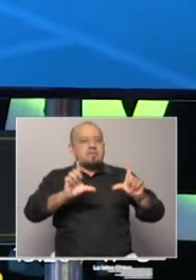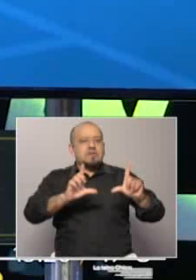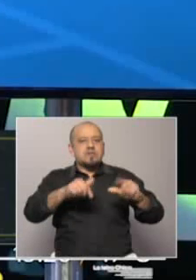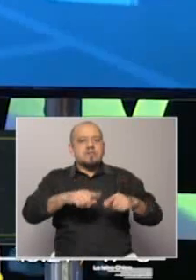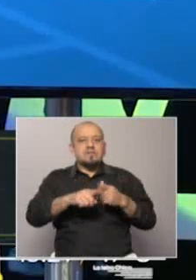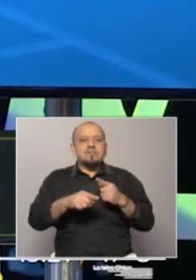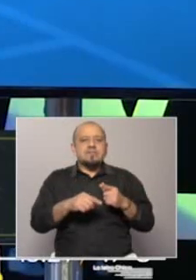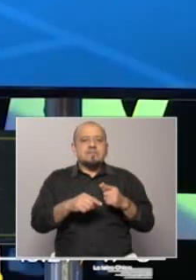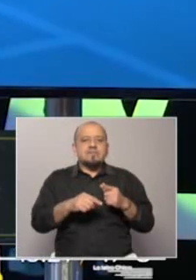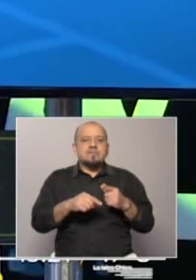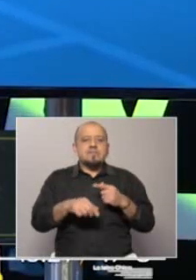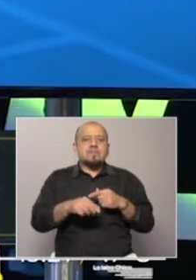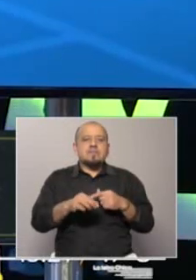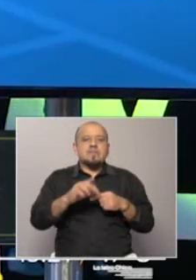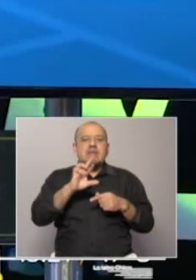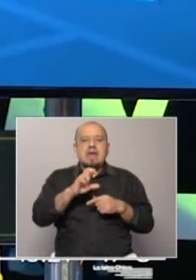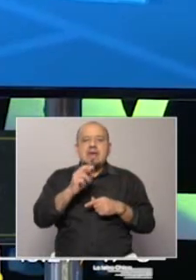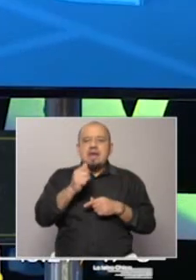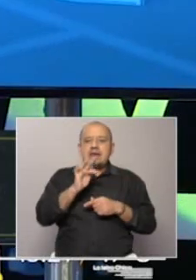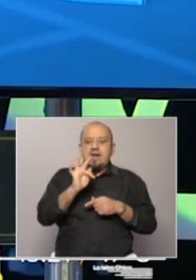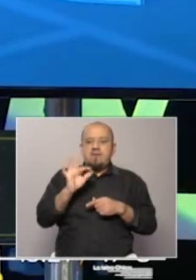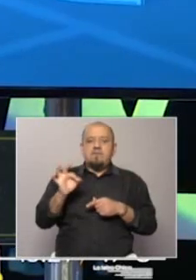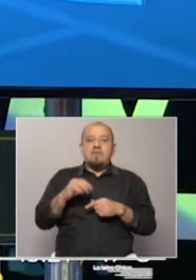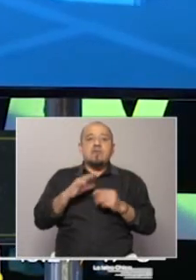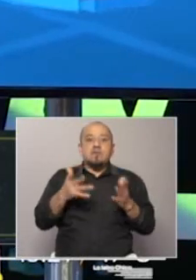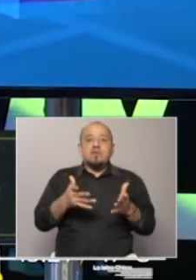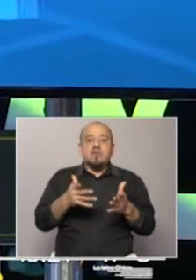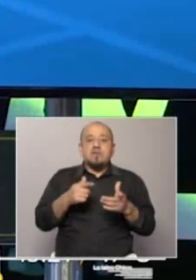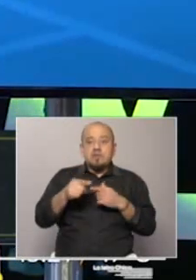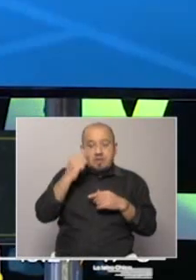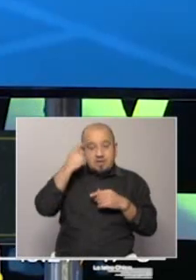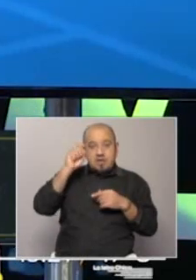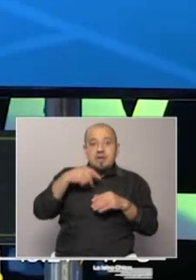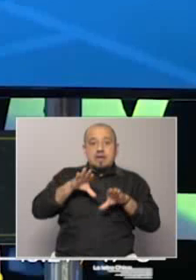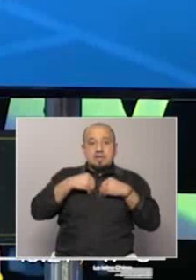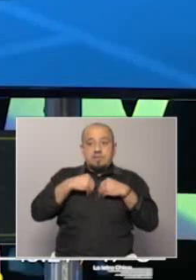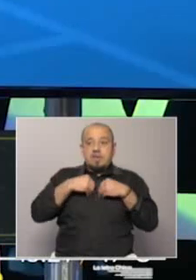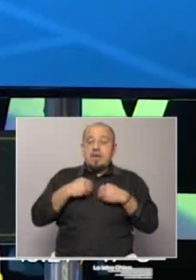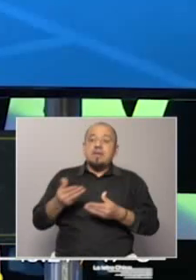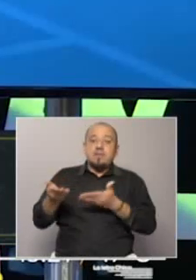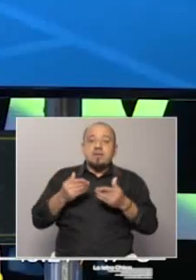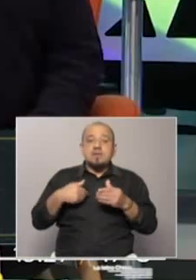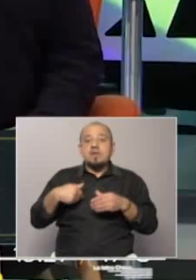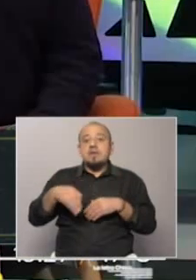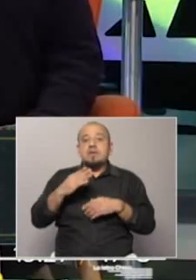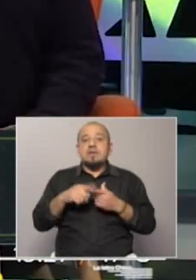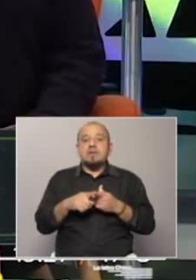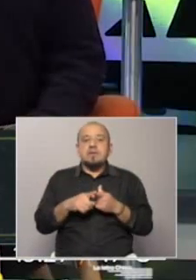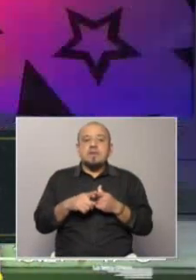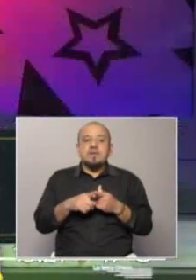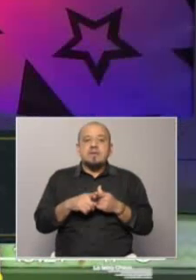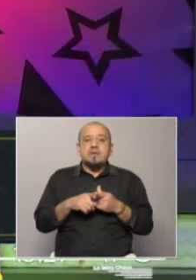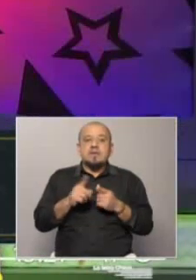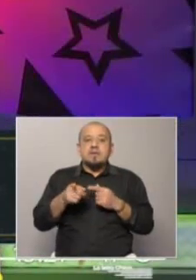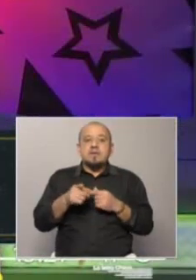del bueno, Laura Raffo. Bueno, no tuvo la mejor idea que aceptar la invitación e ir a la pelea. Estaba enojada, Glenda.